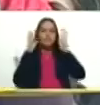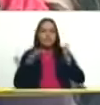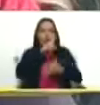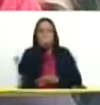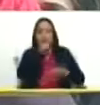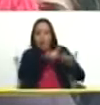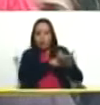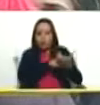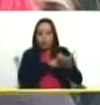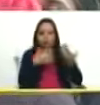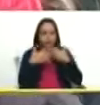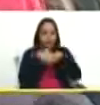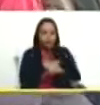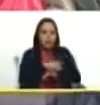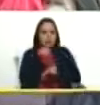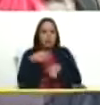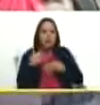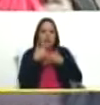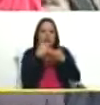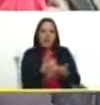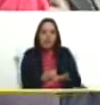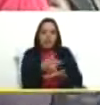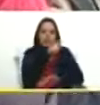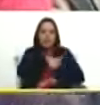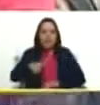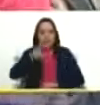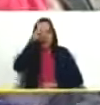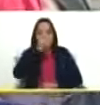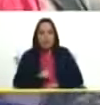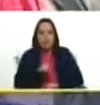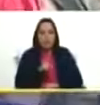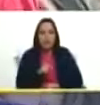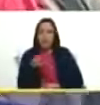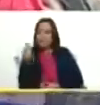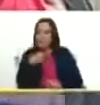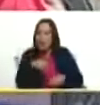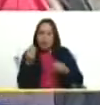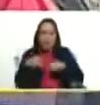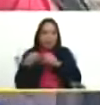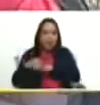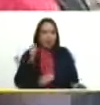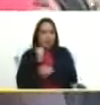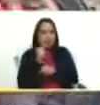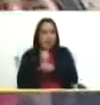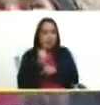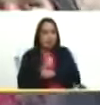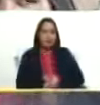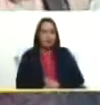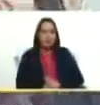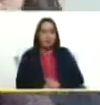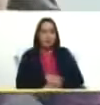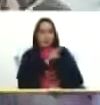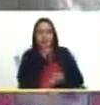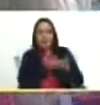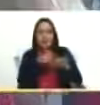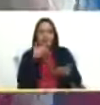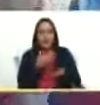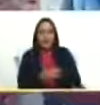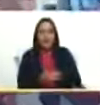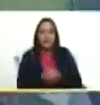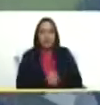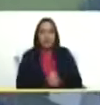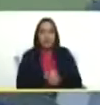también dimos ayudas técnicas y entre muchísimas cosas. Entonces, eternamente agradecida, gracias a todos. Gracias a